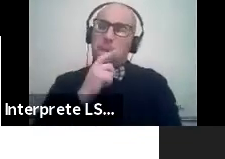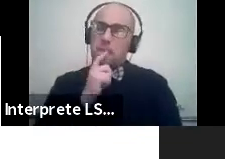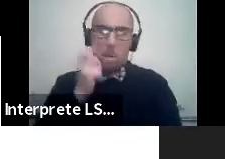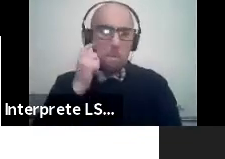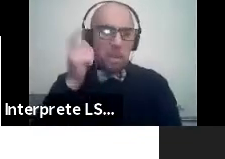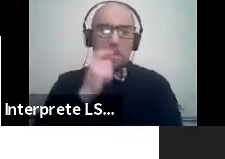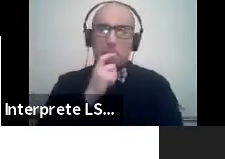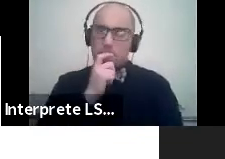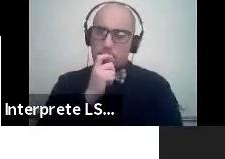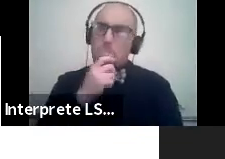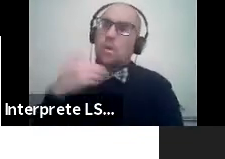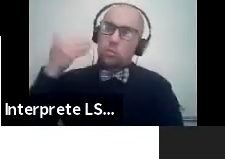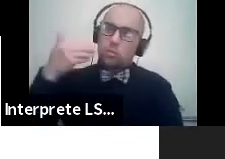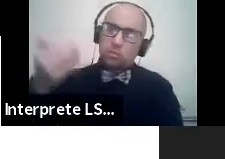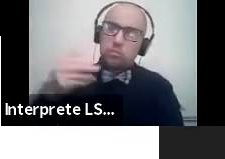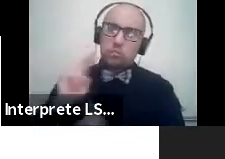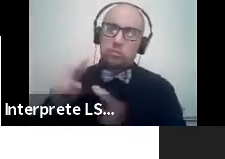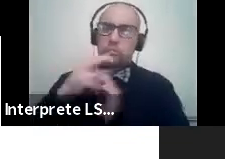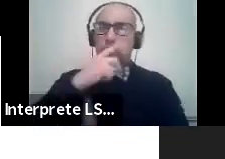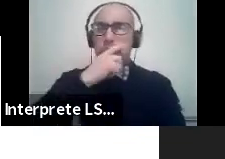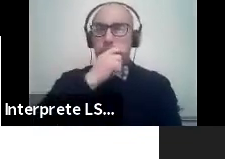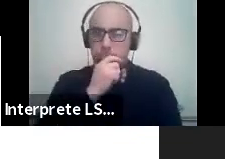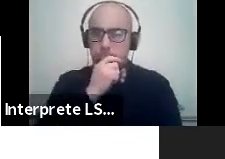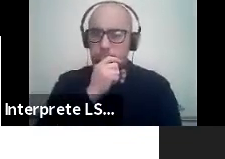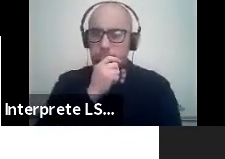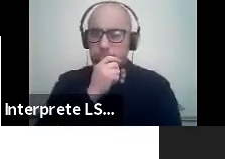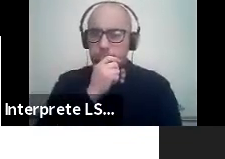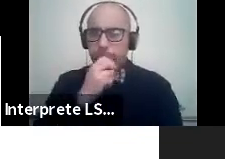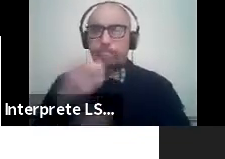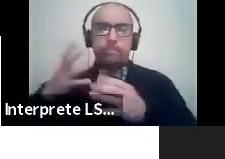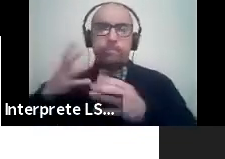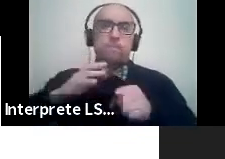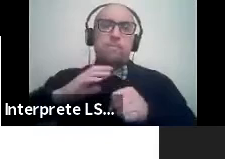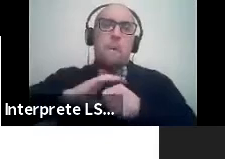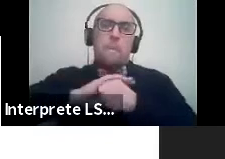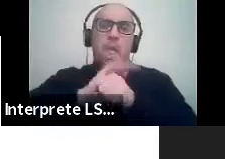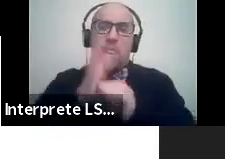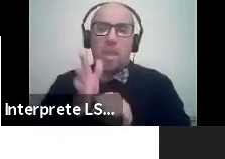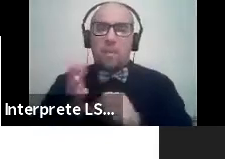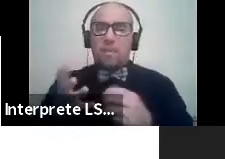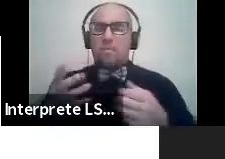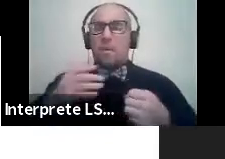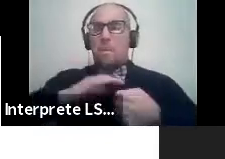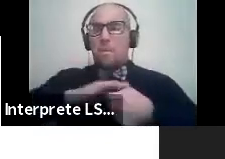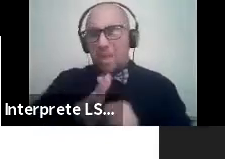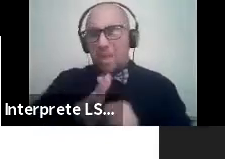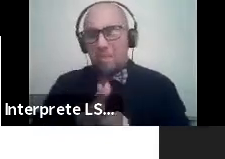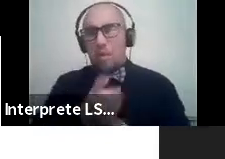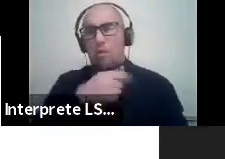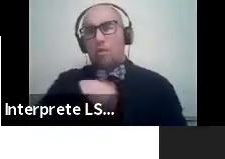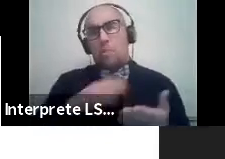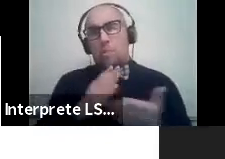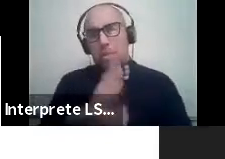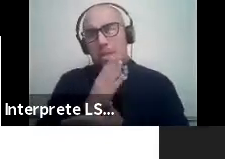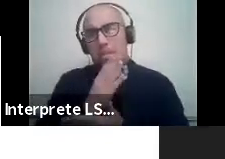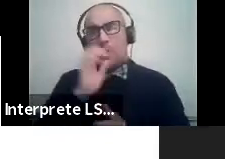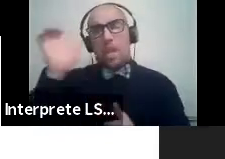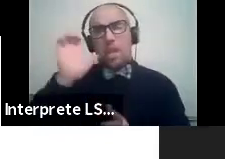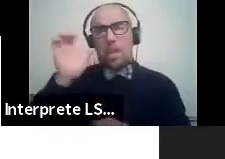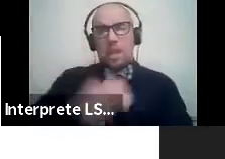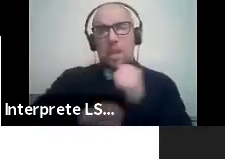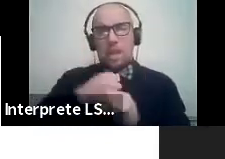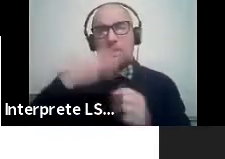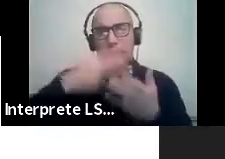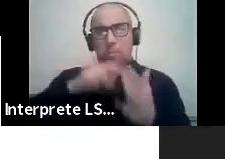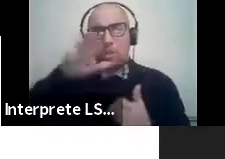construyendo Raquín, pues la pandemia nos pilló. Nosotros, Raquín, lo empezamos a hacer en enero del año